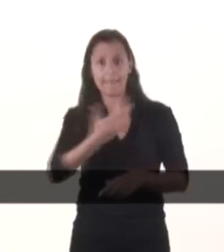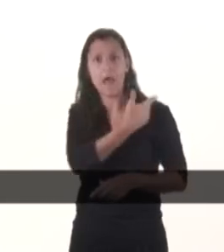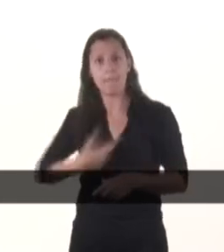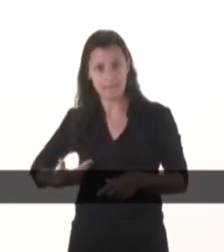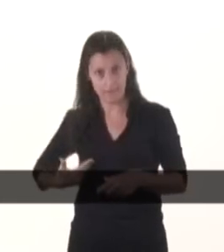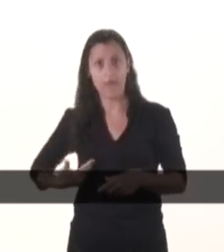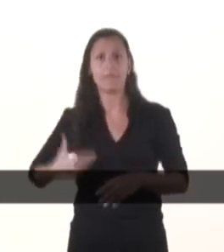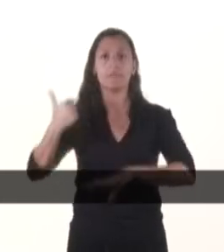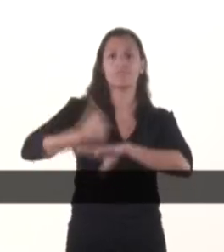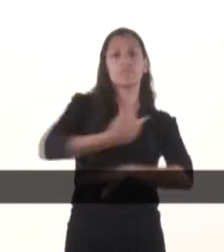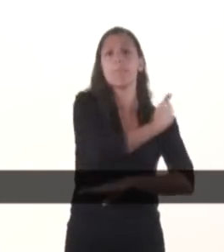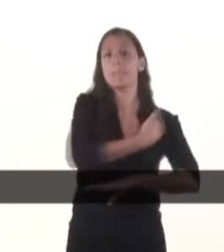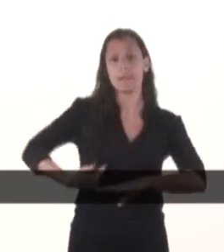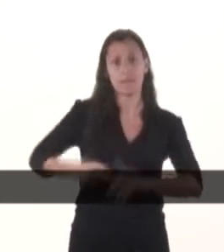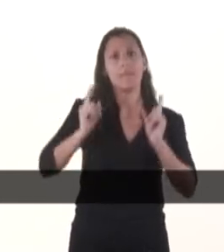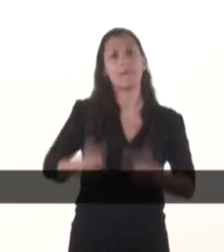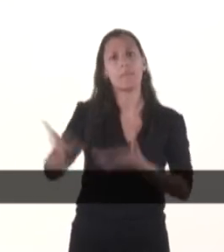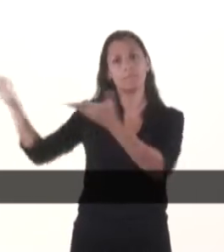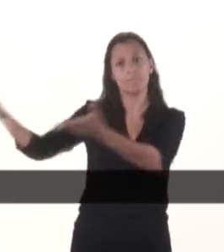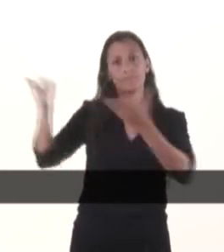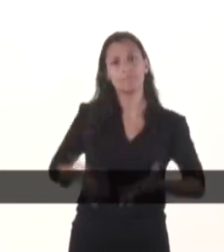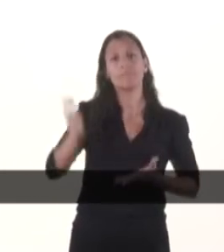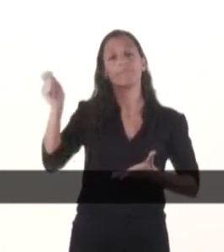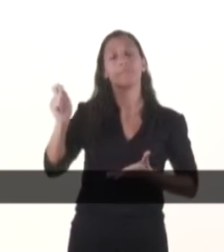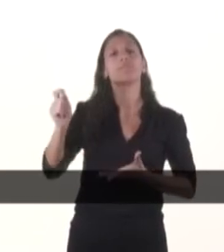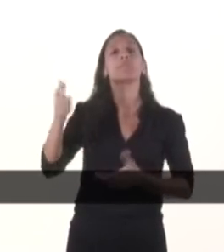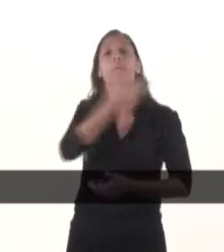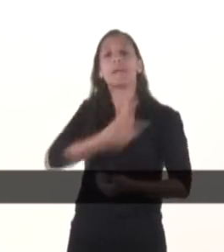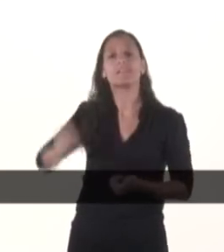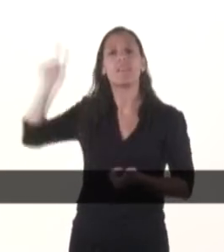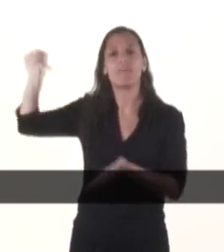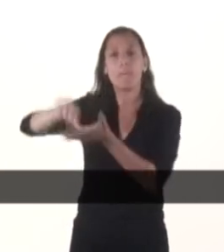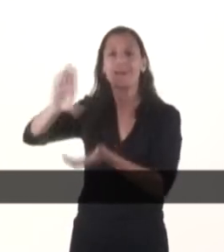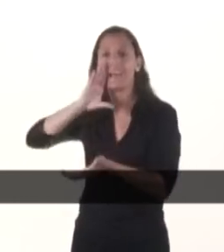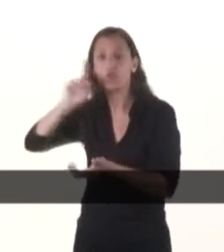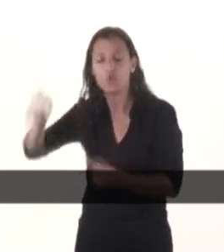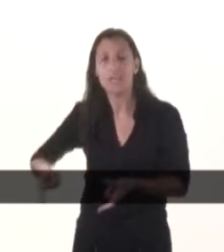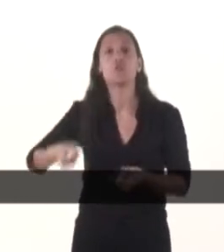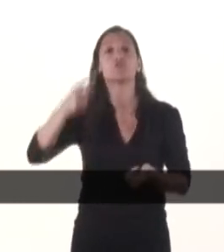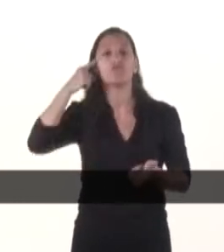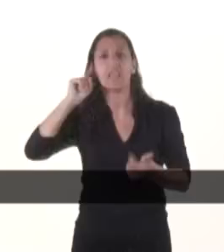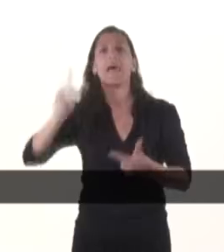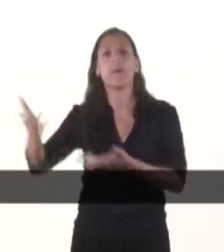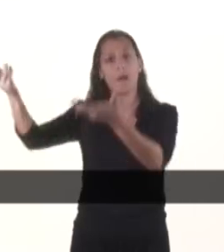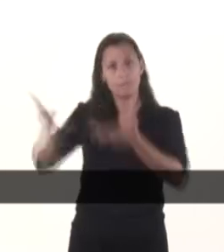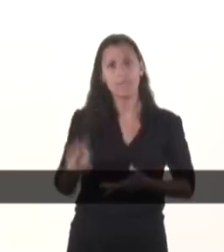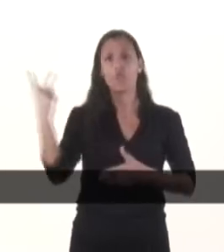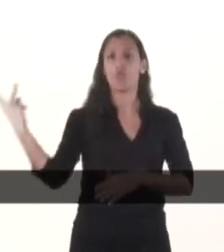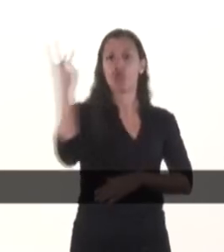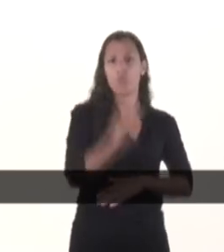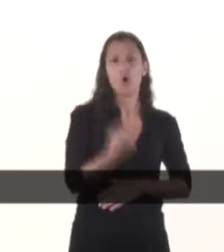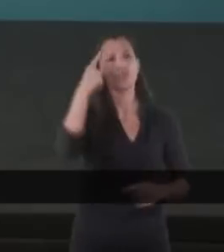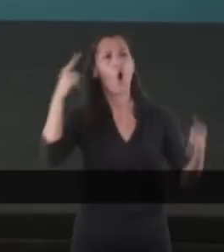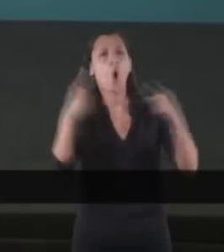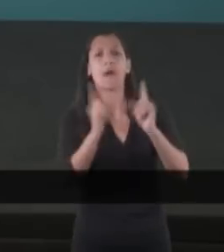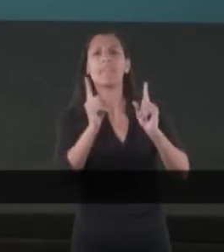Fernández es presidente y ha invitado a los presidentes de Estados Unidos y el mandatario de China. ¿Cuál es el objetivo de ese